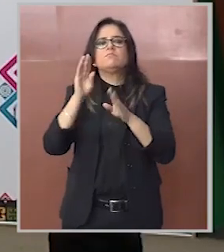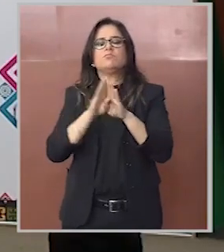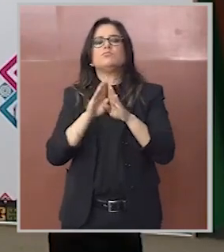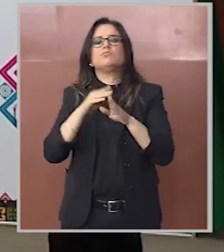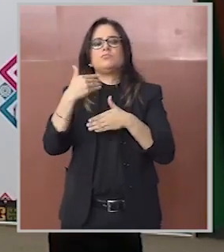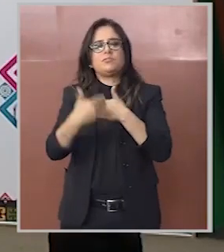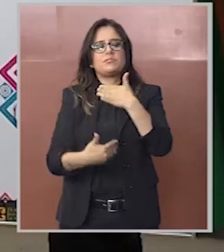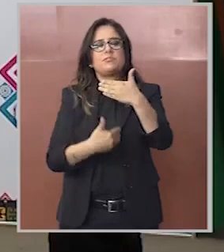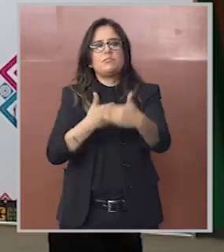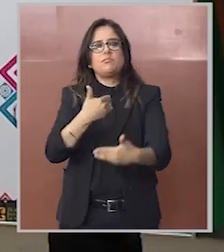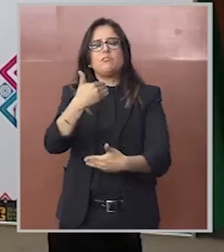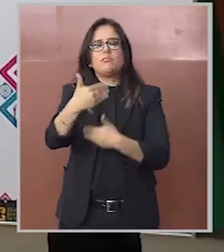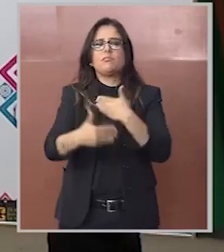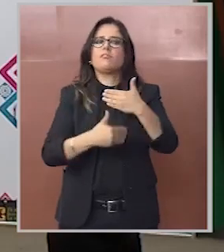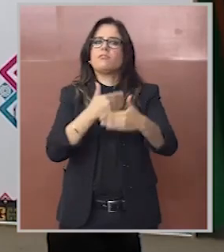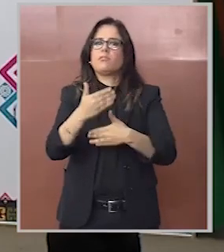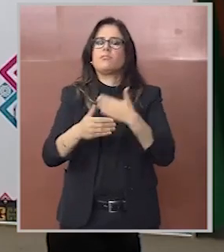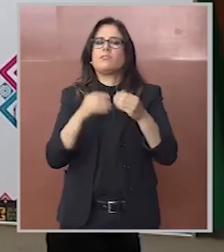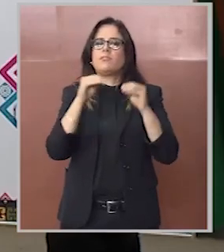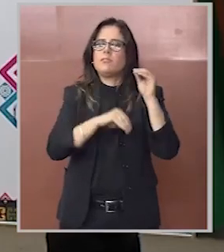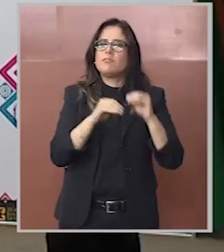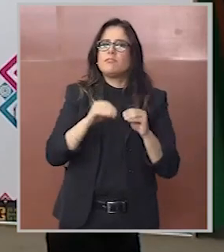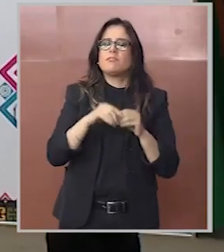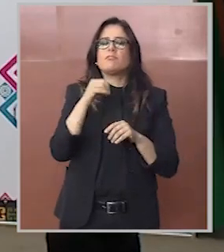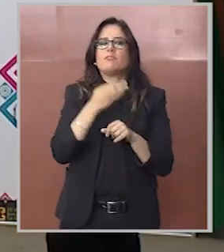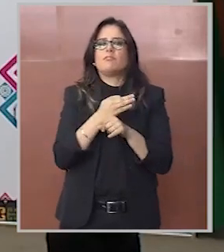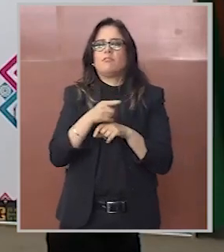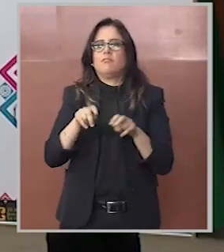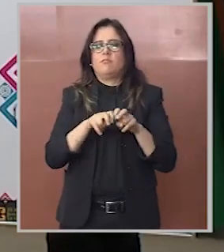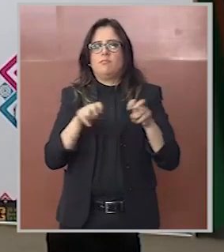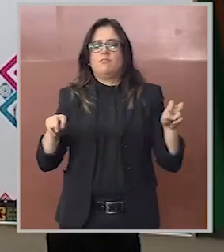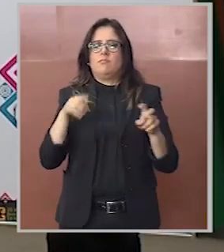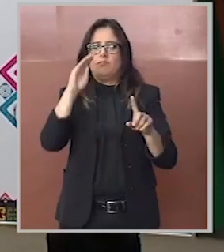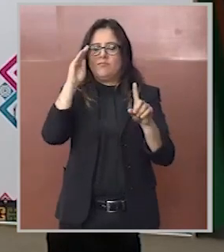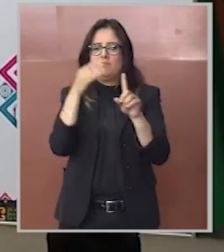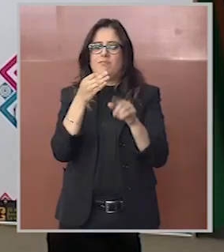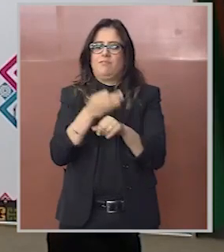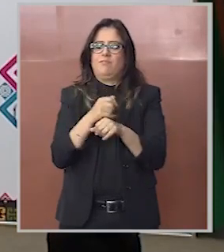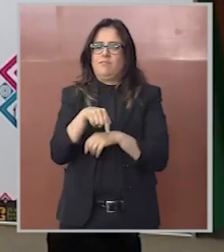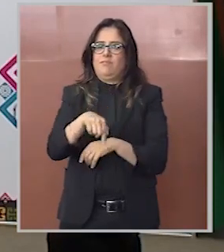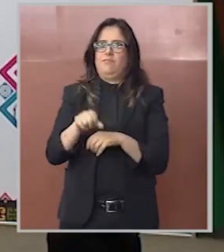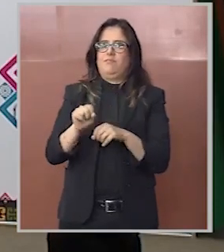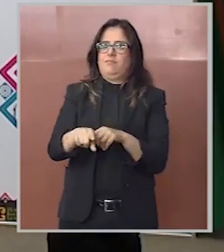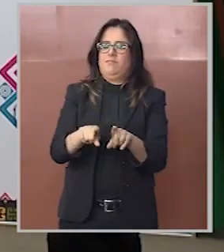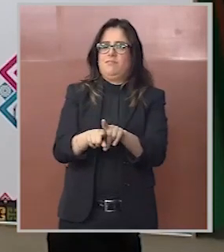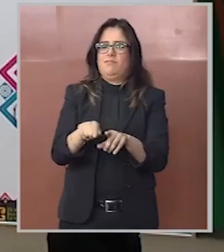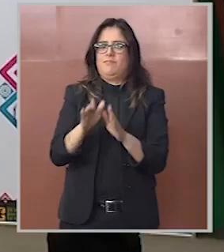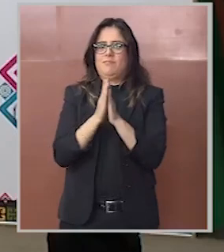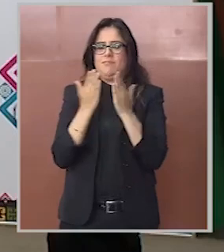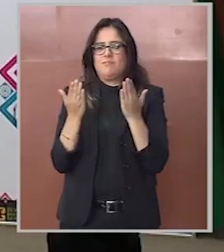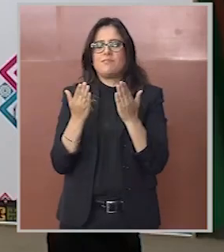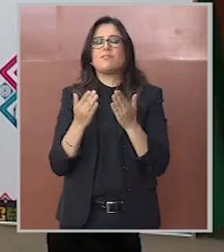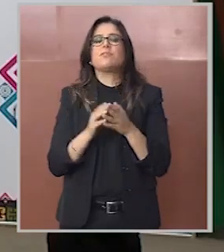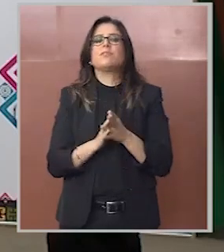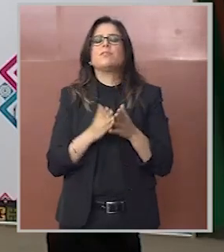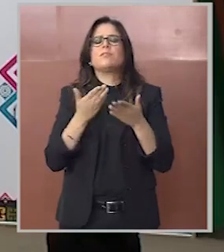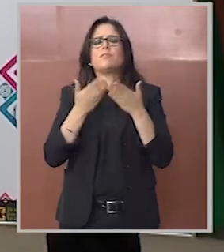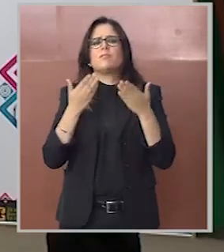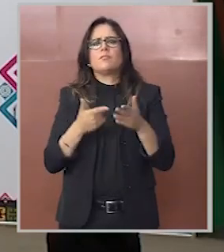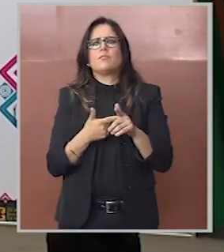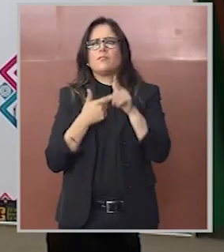camino que hoy nos trae a esta mesa a este momento en específico Muchas gracias eh A continuación